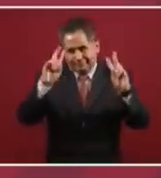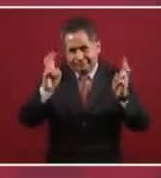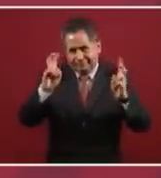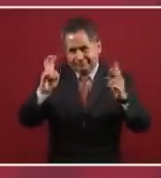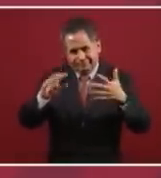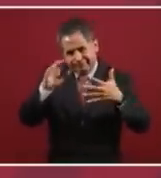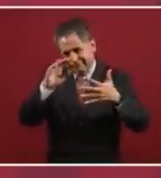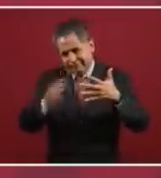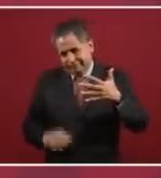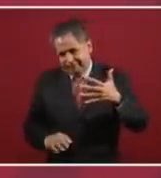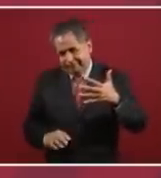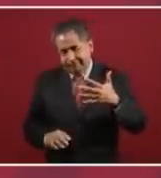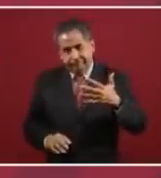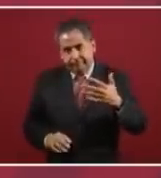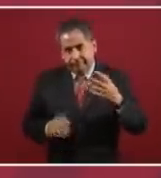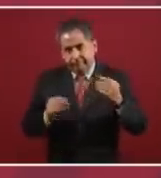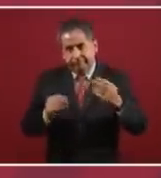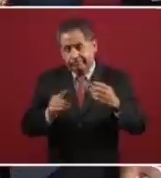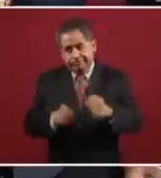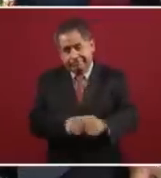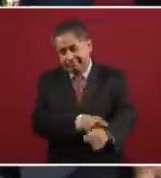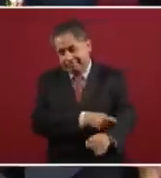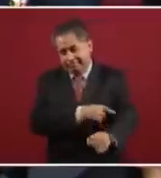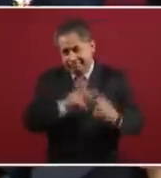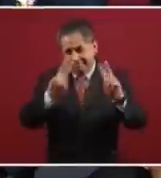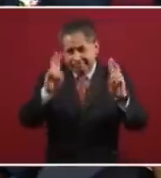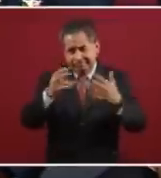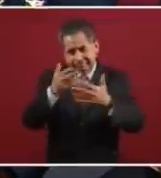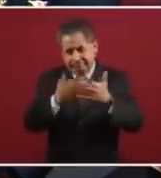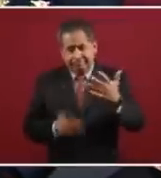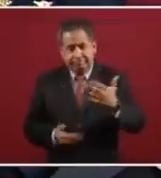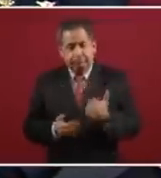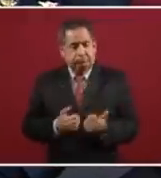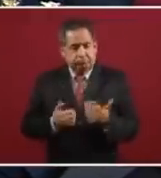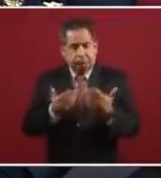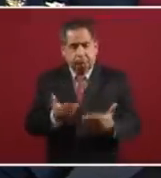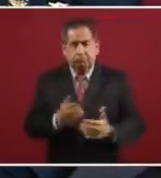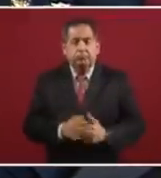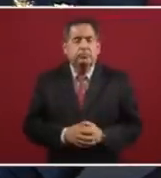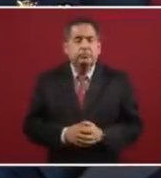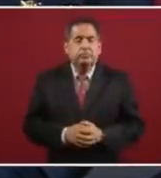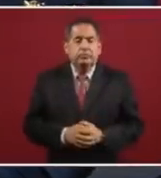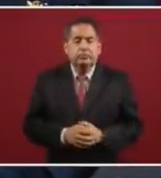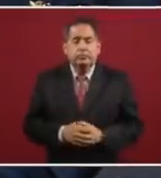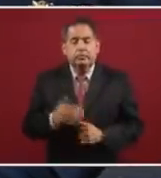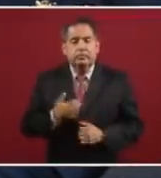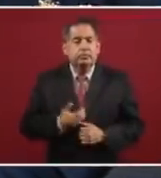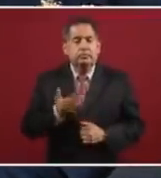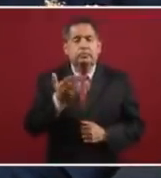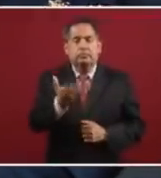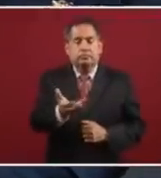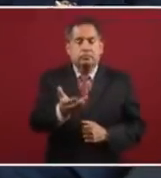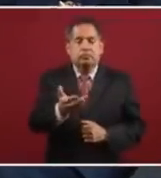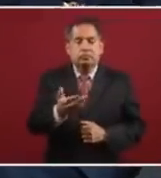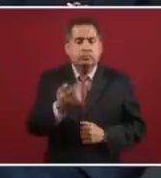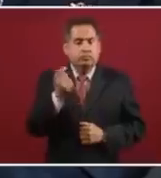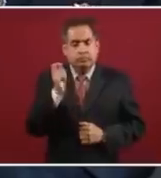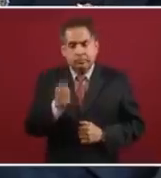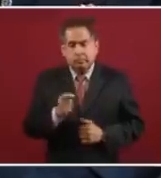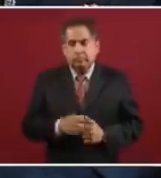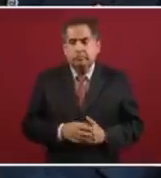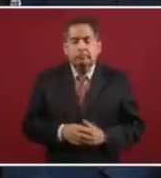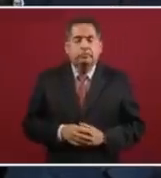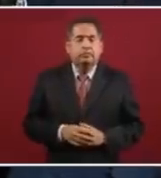muy amplio, yo les propondría que